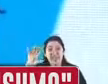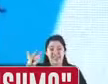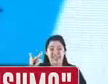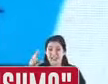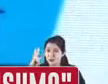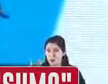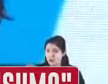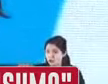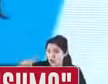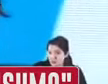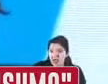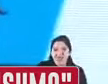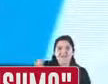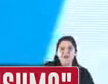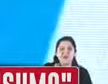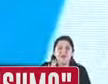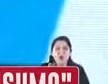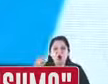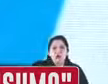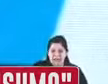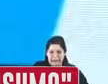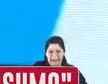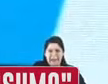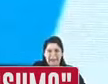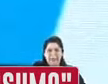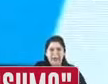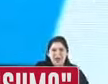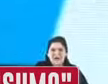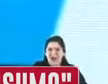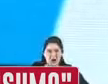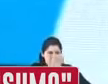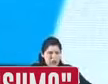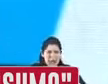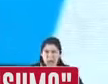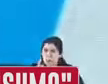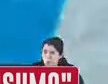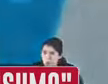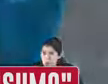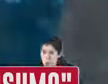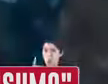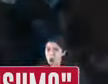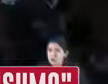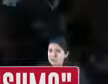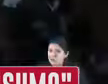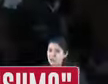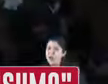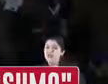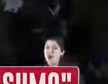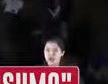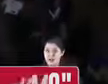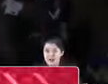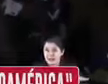años después con uno de los salarios más bajos de américa latina' en dólares también